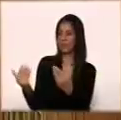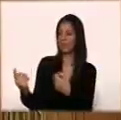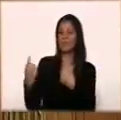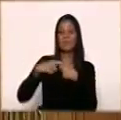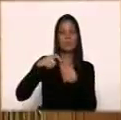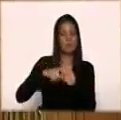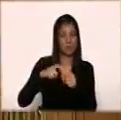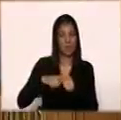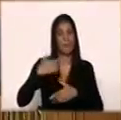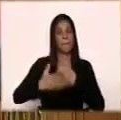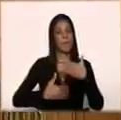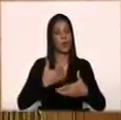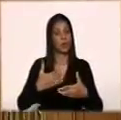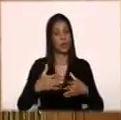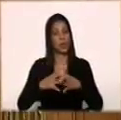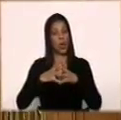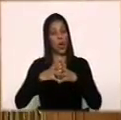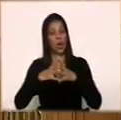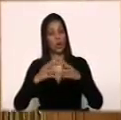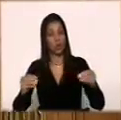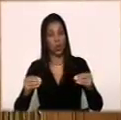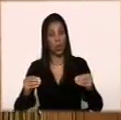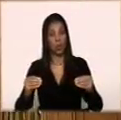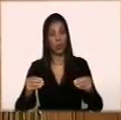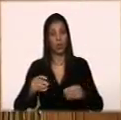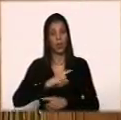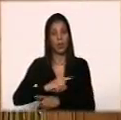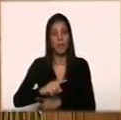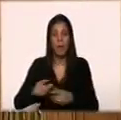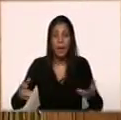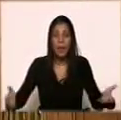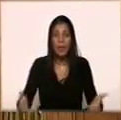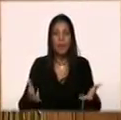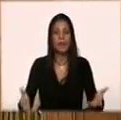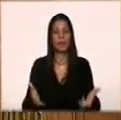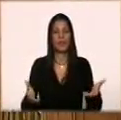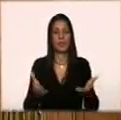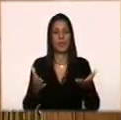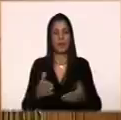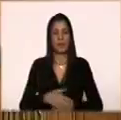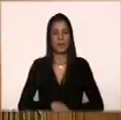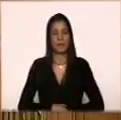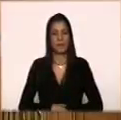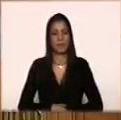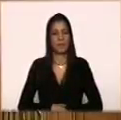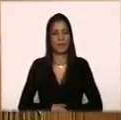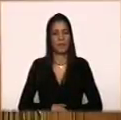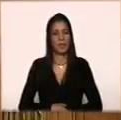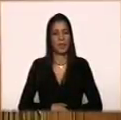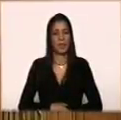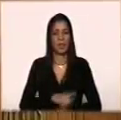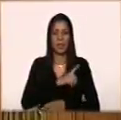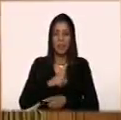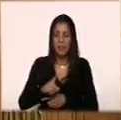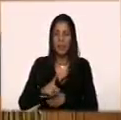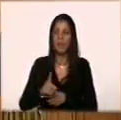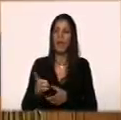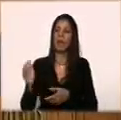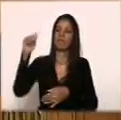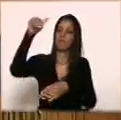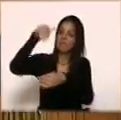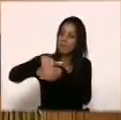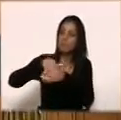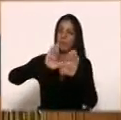un proceso que todos y todos tenemos que impulsar, y tenemos que ir a la reelección de nuestro comandante